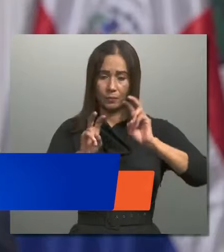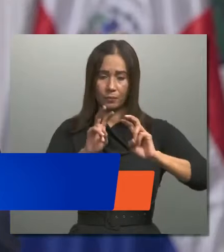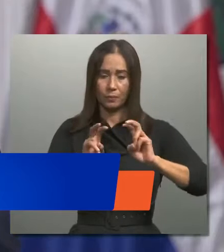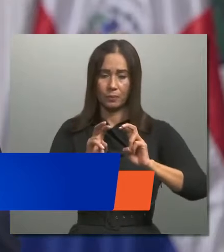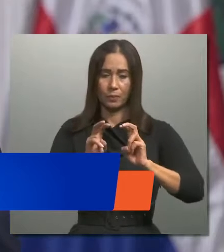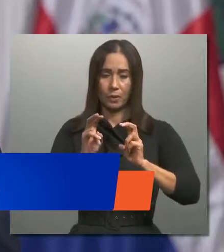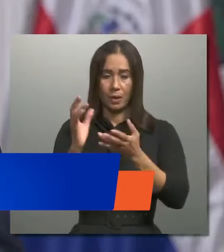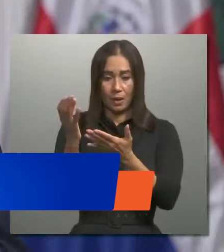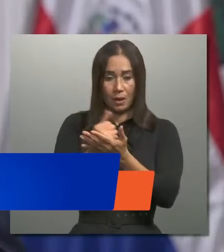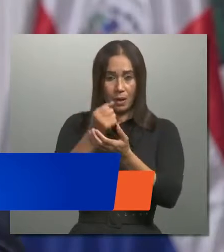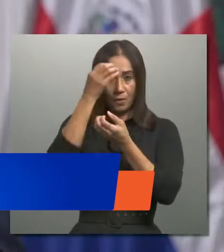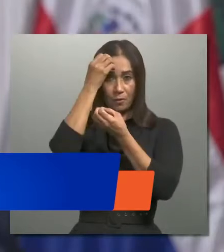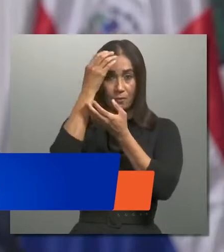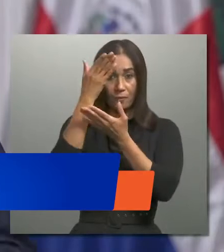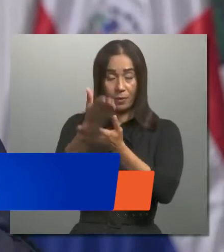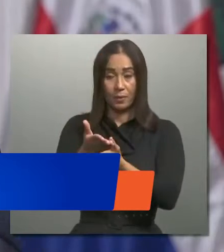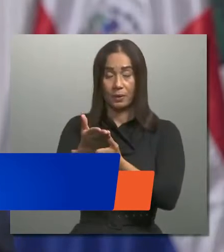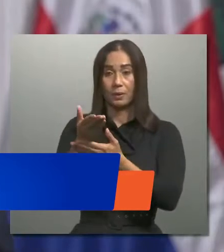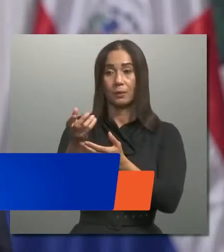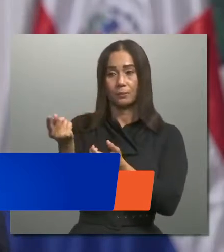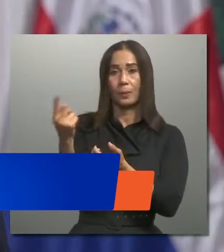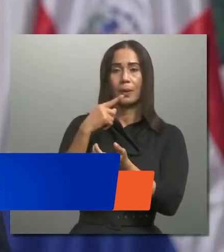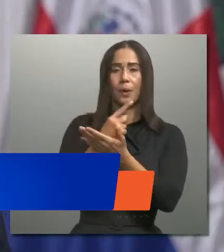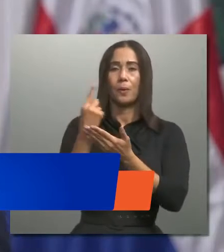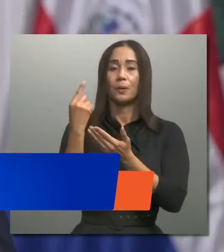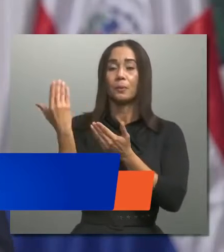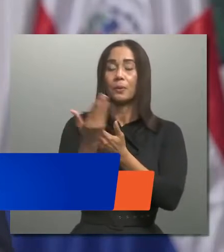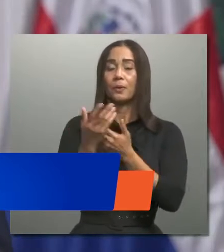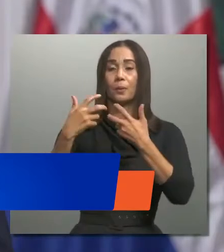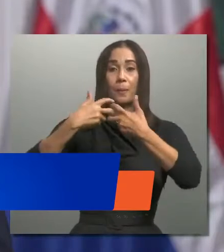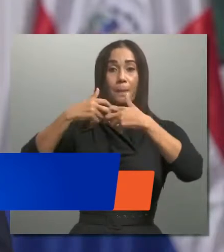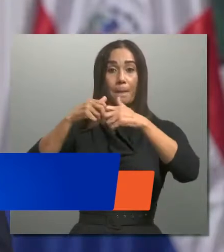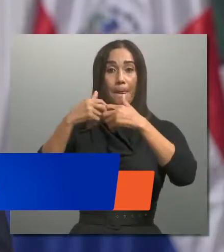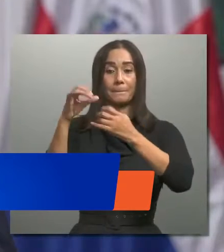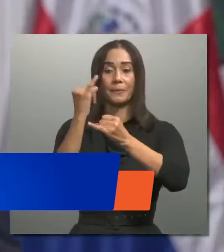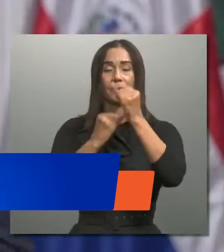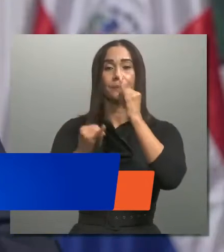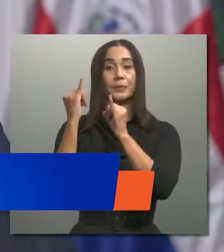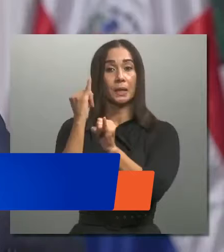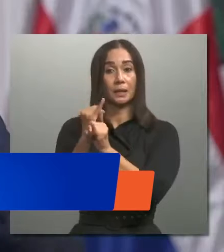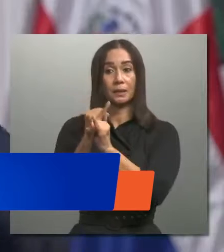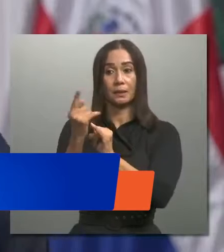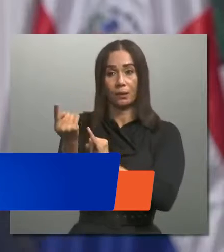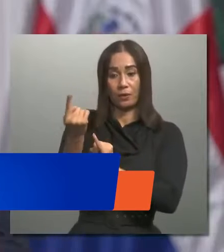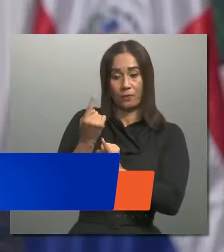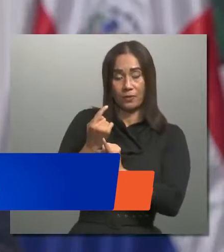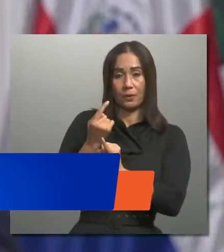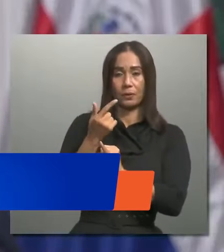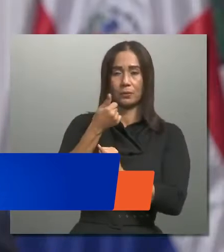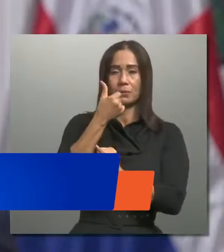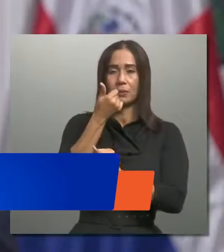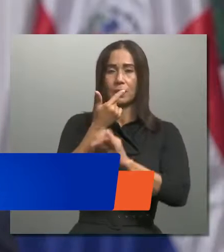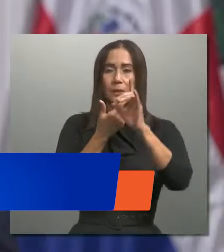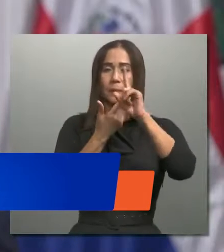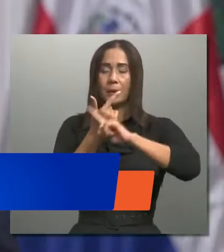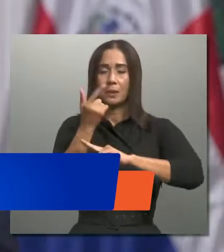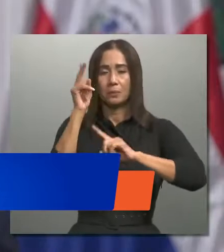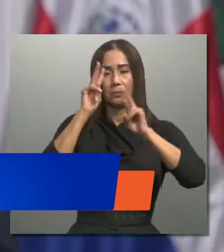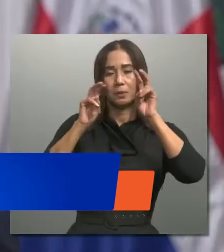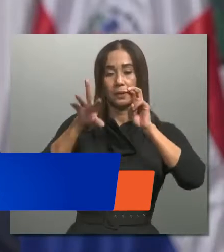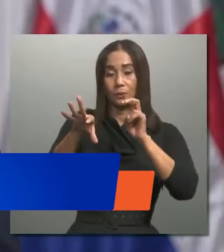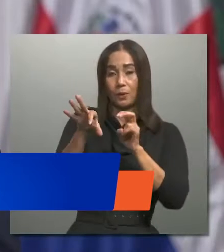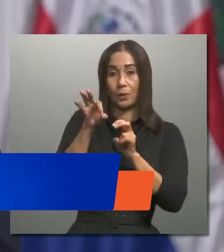informamos que en los próximos días una empresa internacional, cuyo contrato se adjudicó después de casi 10 meses de varias